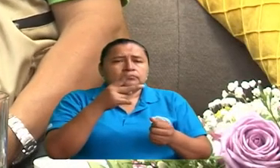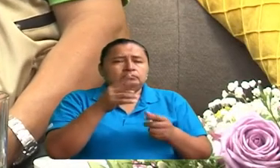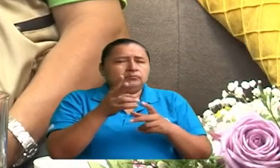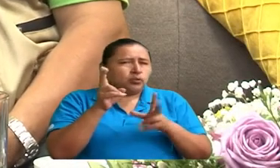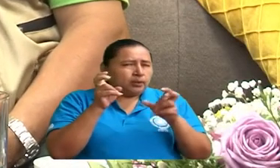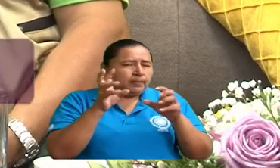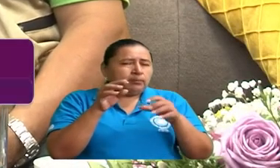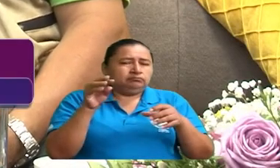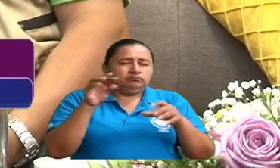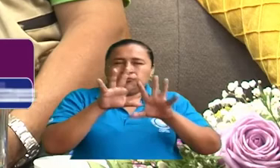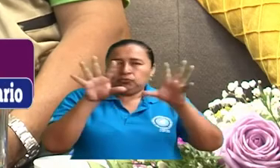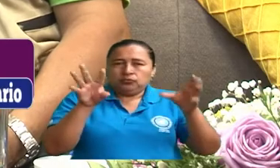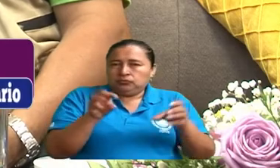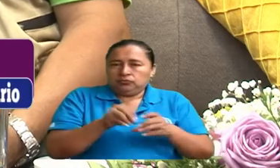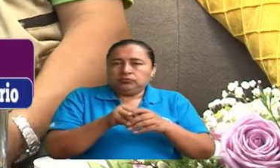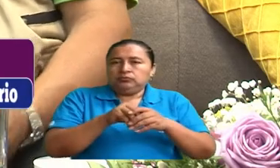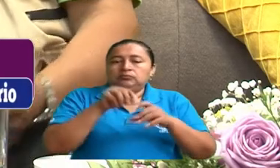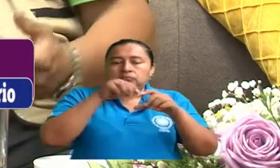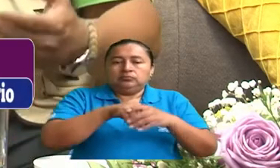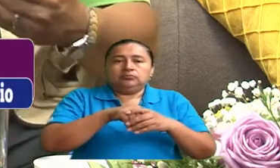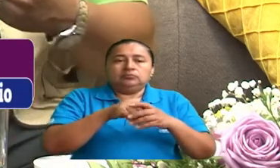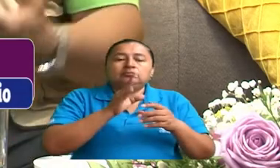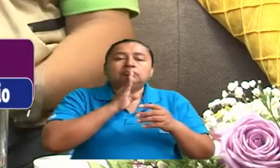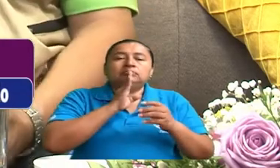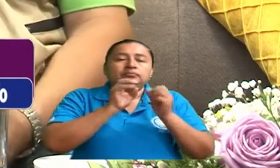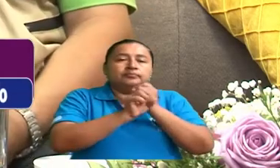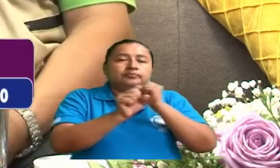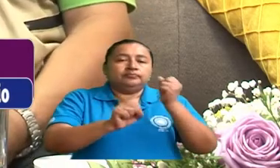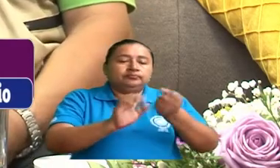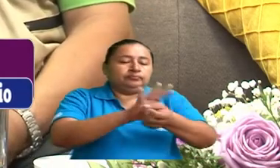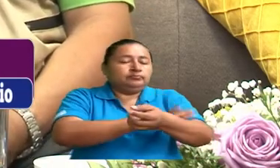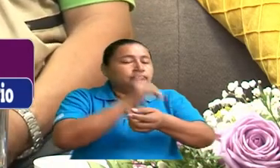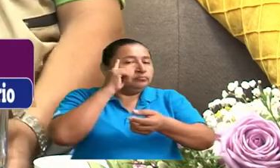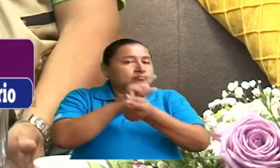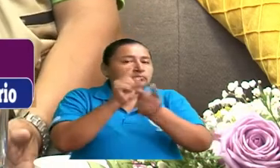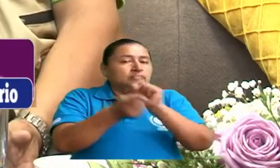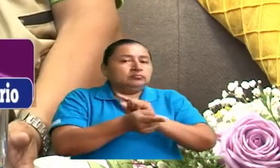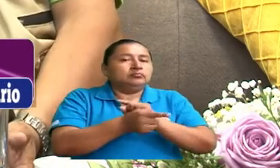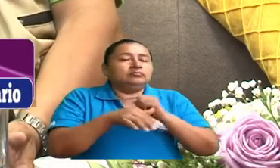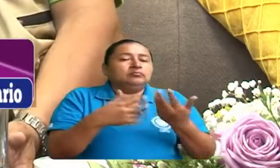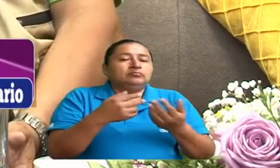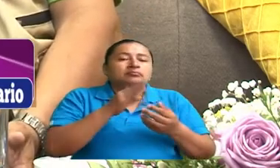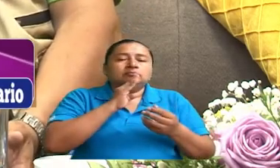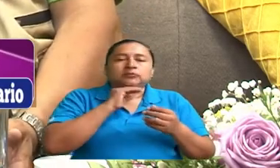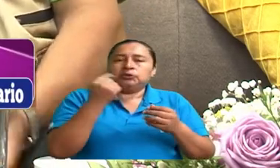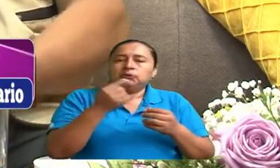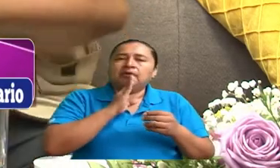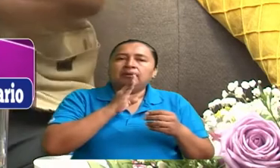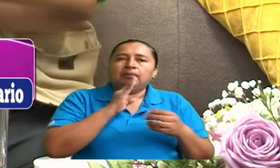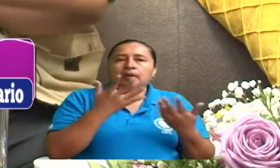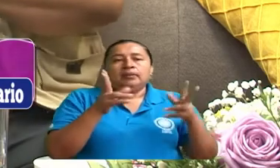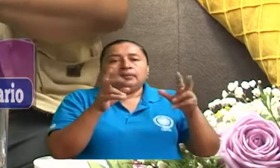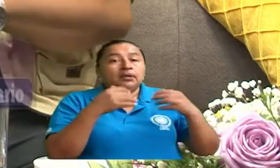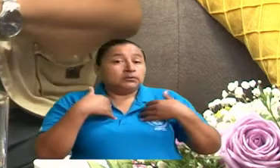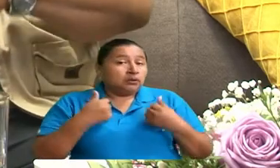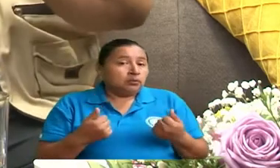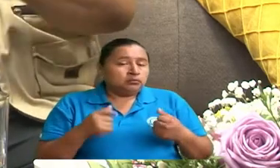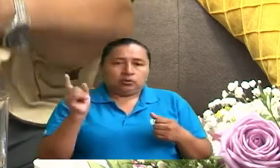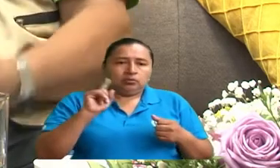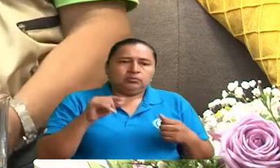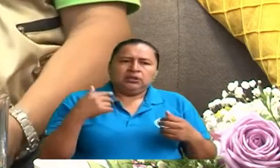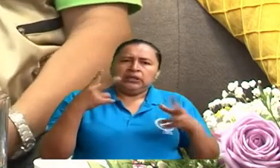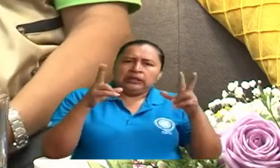integral. Ya, cuando hablamos de las campañas de sensibilización, no solo tampoco nos referimos al tema de salud, sino